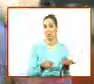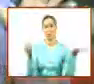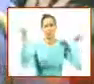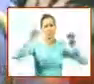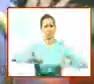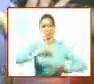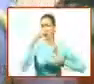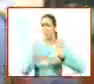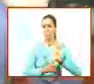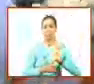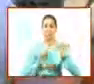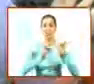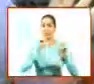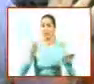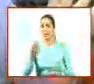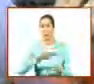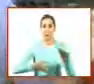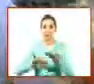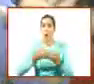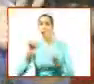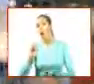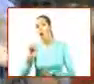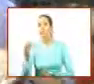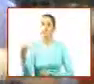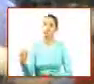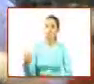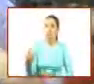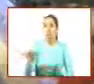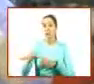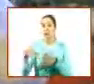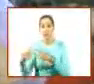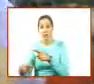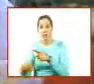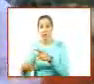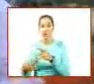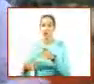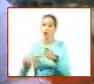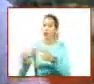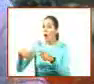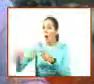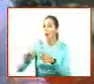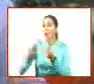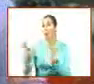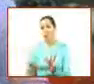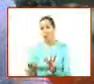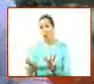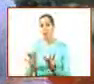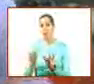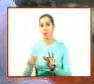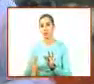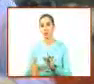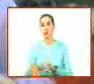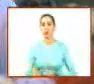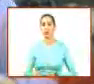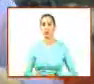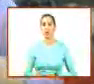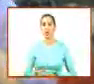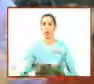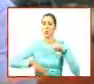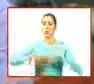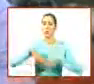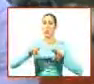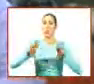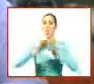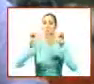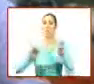del sistema capitalista que suma en el caos al mundo, o si no, la construcción, y es la alternativa por la cual él aboga, la construcción